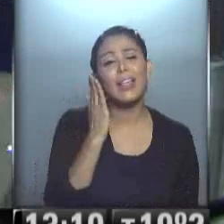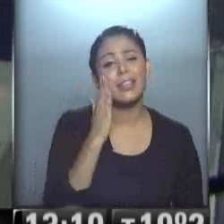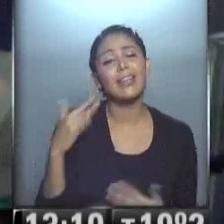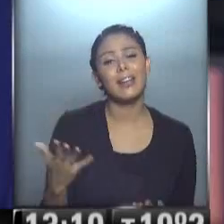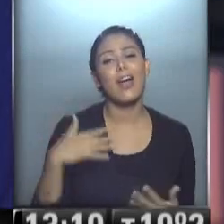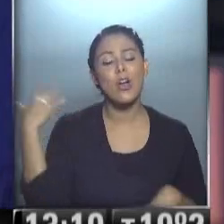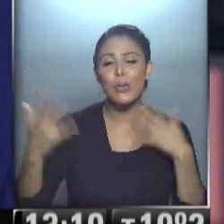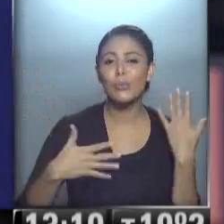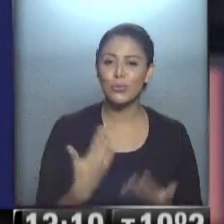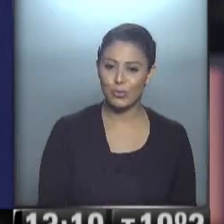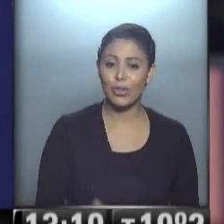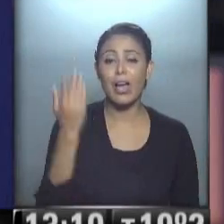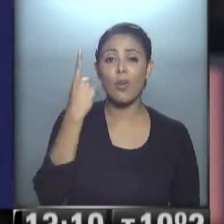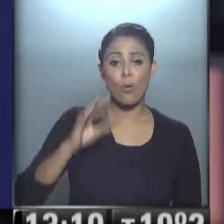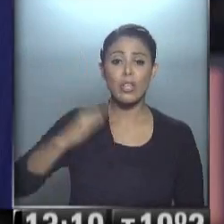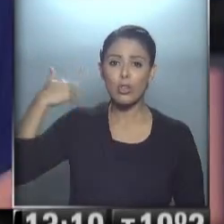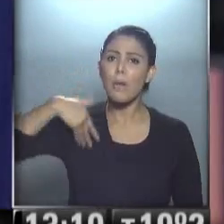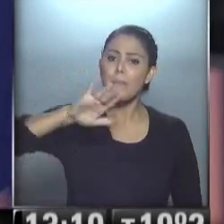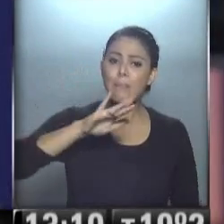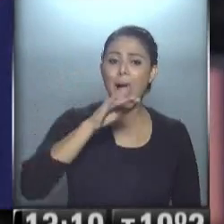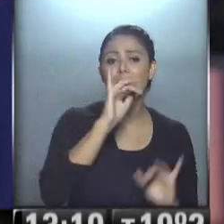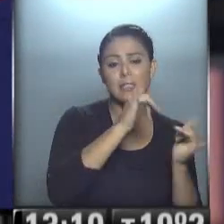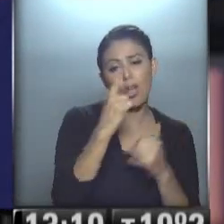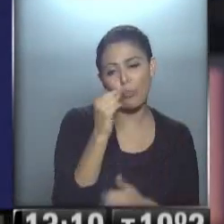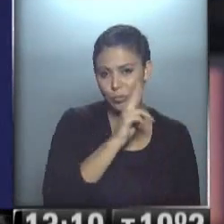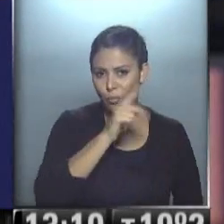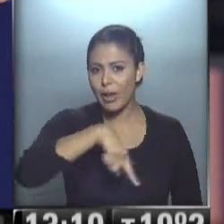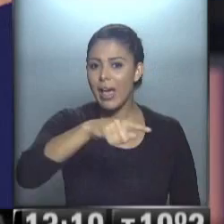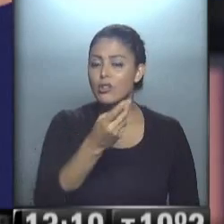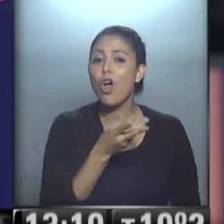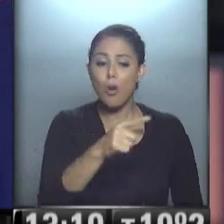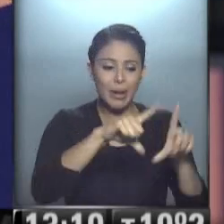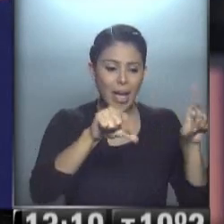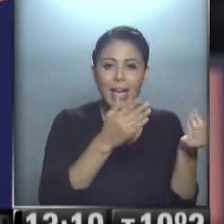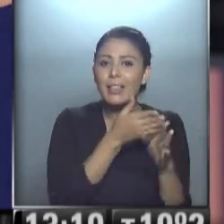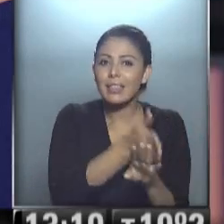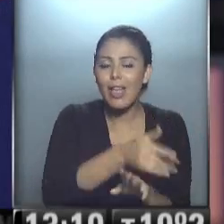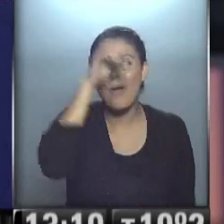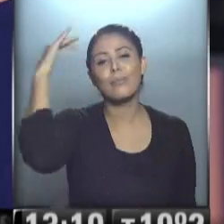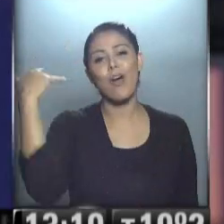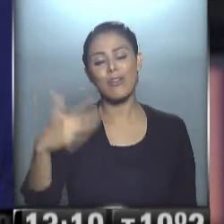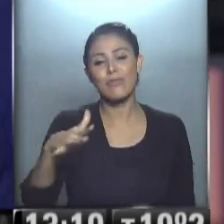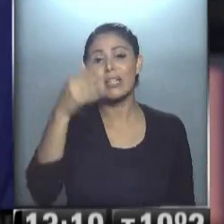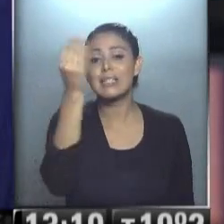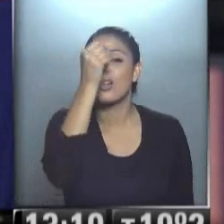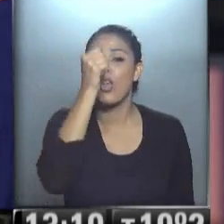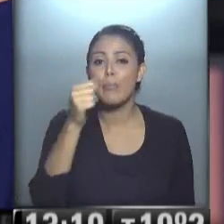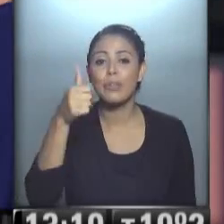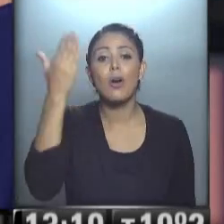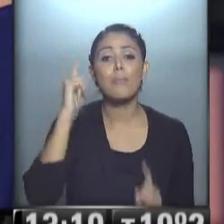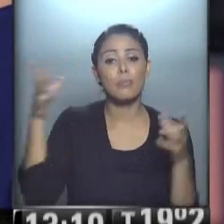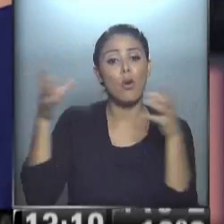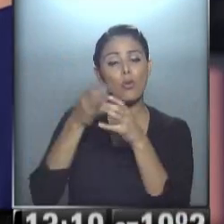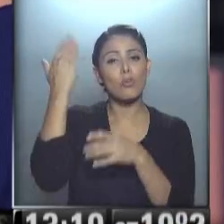está revolucionado porque hace más de un año que las chicas sacaron, chicas y chicos, sacaron sus entradas y llegó el fin de semana. Acaban de presentarse